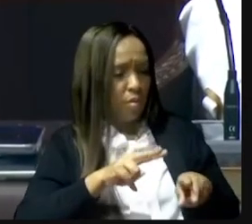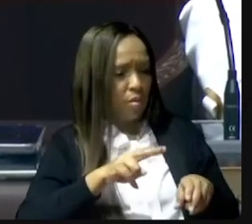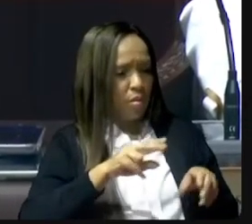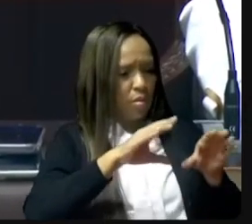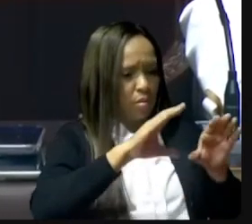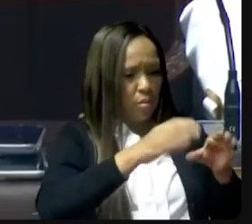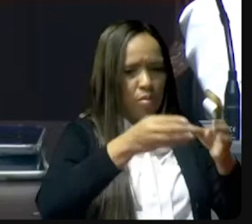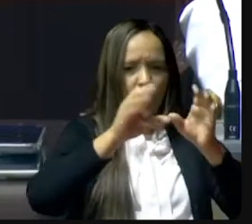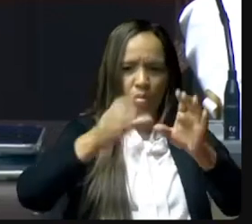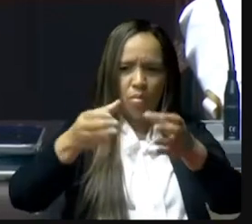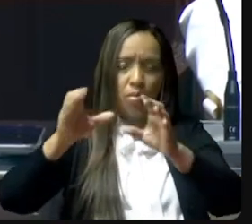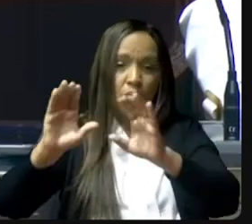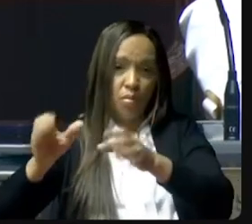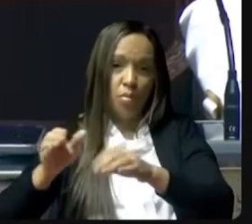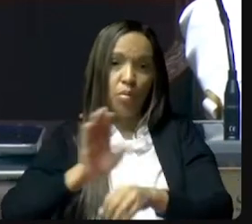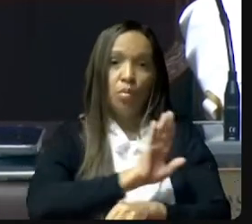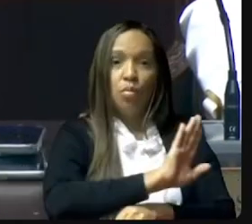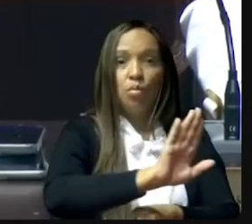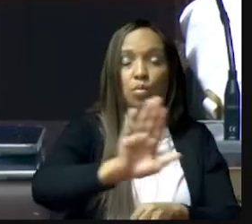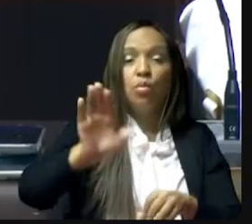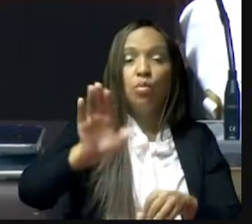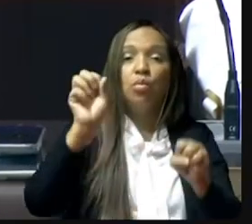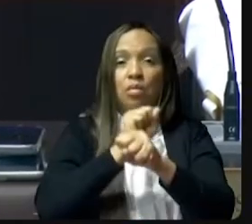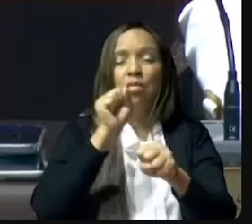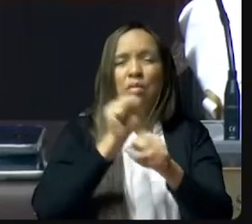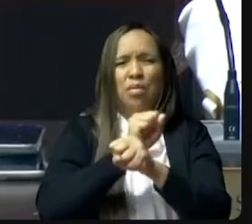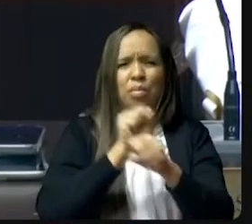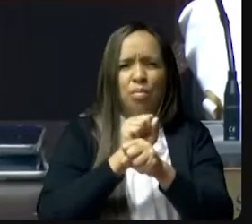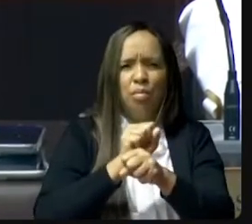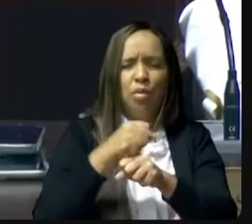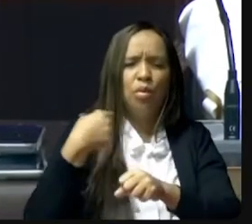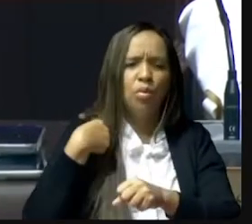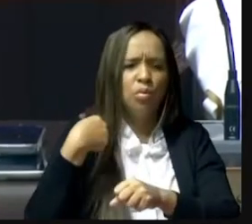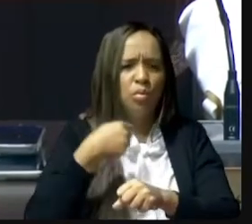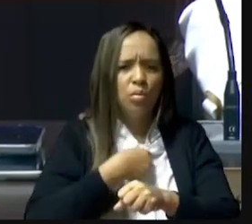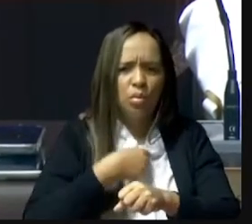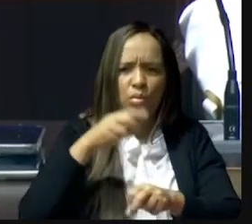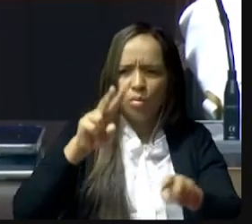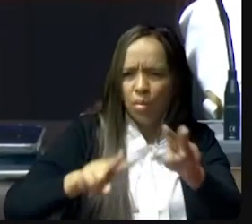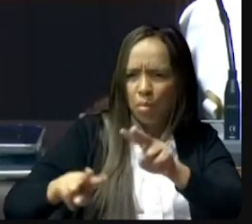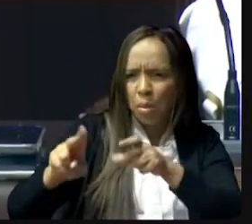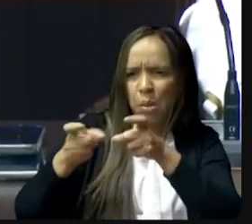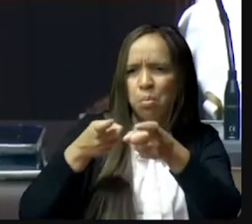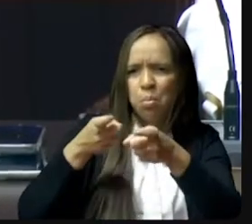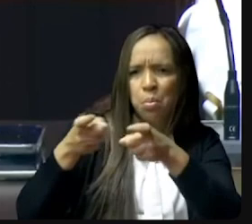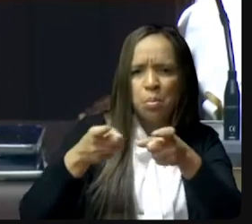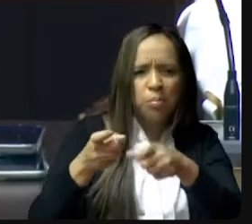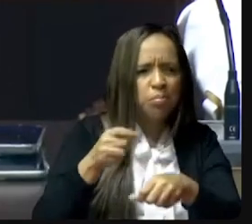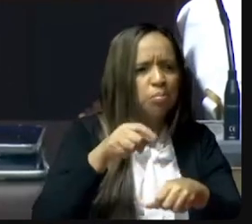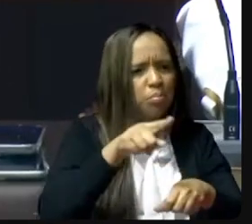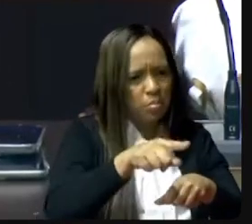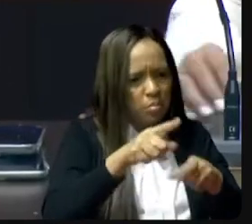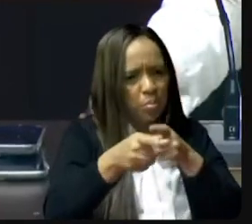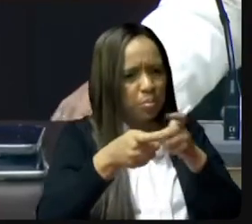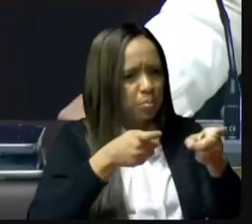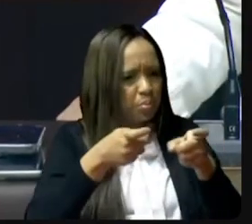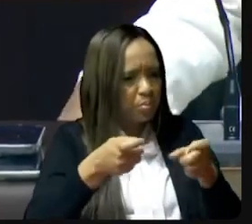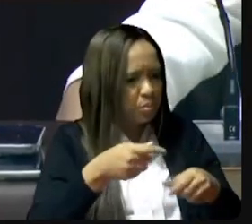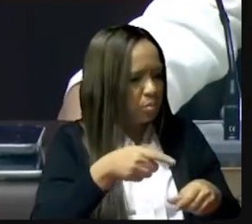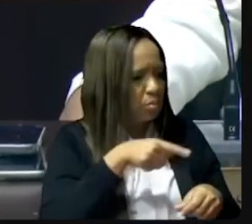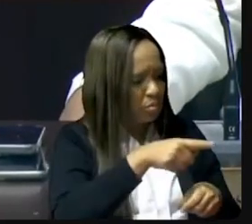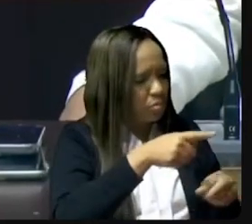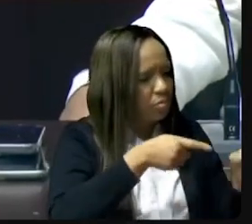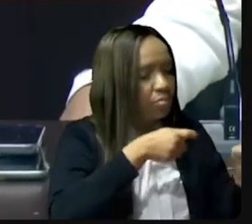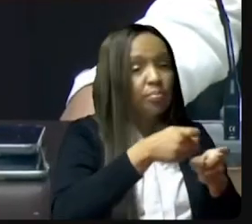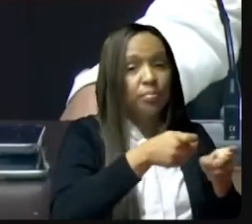diferentes bancadas de hecho de aquí al sábado de hoy hasta el